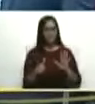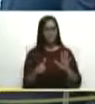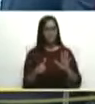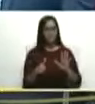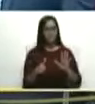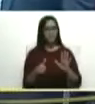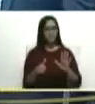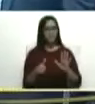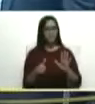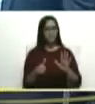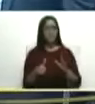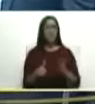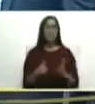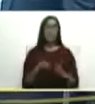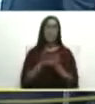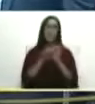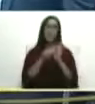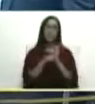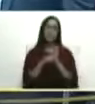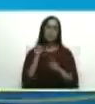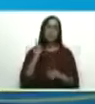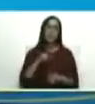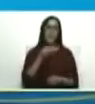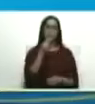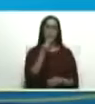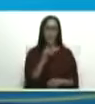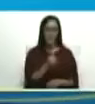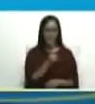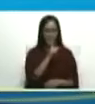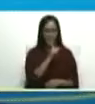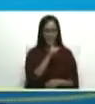Y en el situado constitucional también buenas noticias.